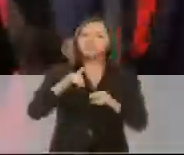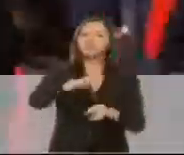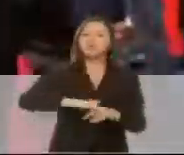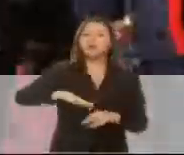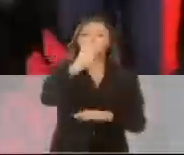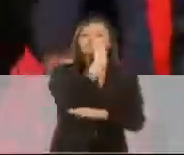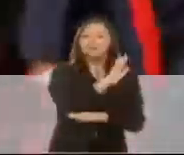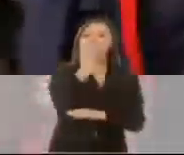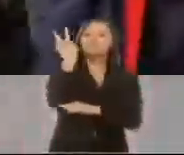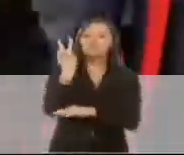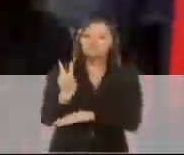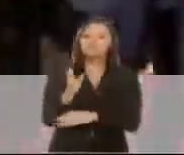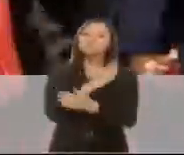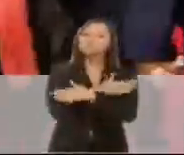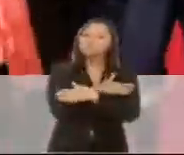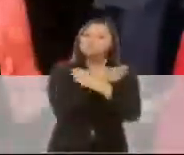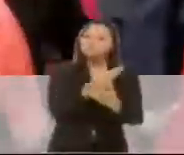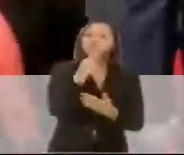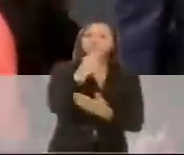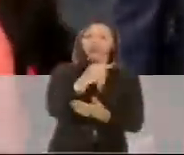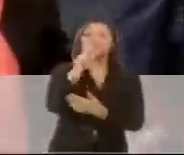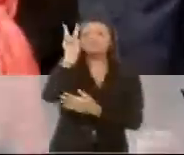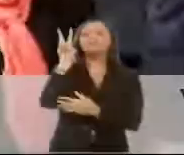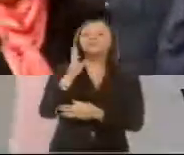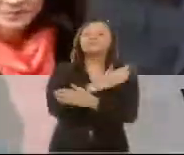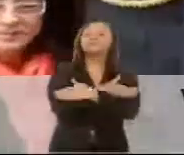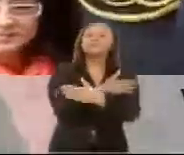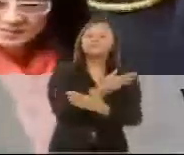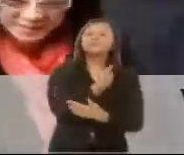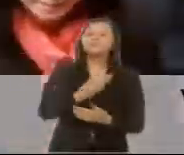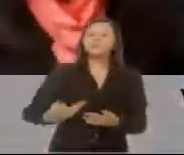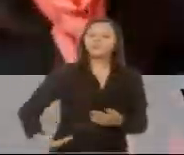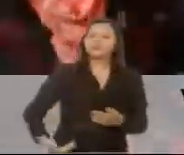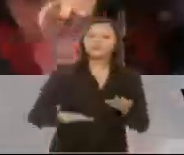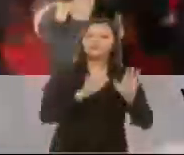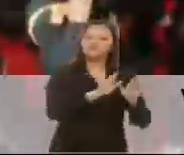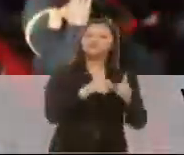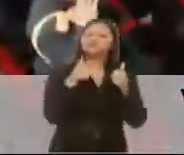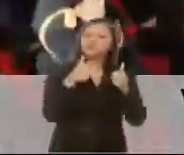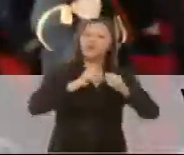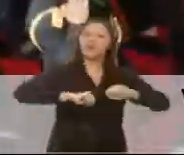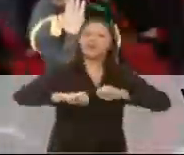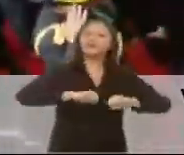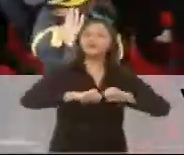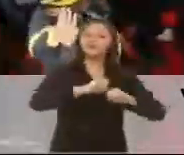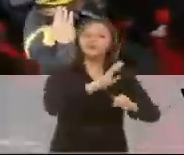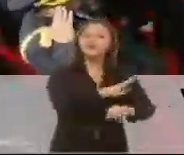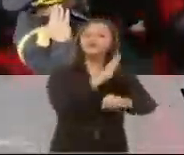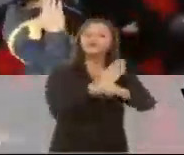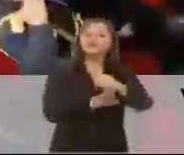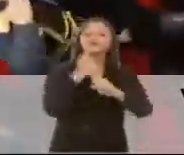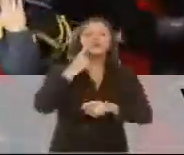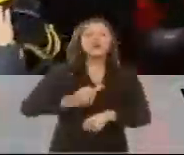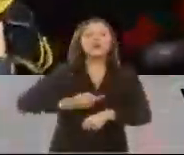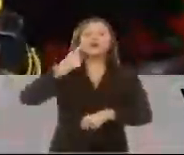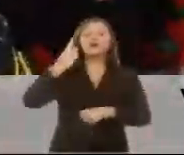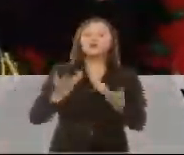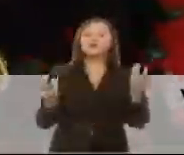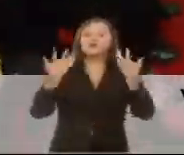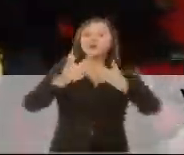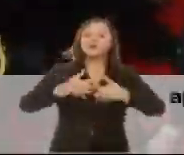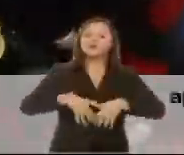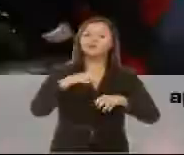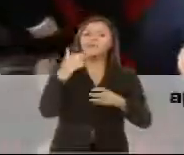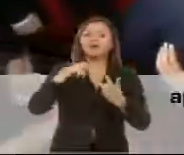democrático en Venezuela, felicitó al pueblo venezolano y deseó a su presidente Nicolás Maduro éxito en su gestión y en los esfuerzos por concretar